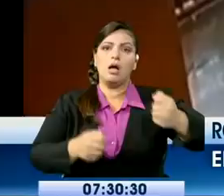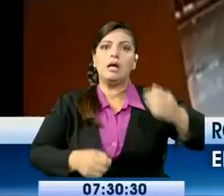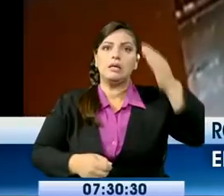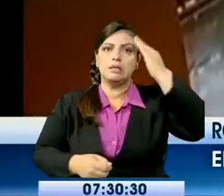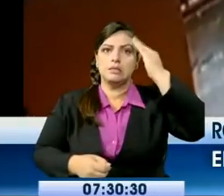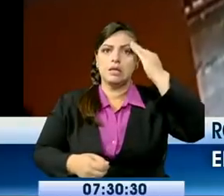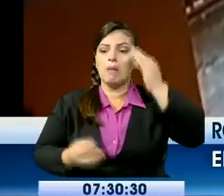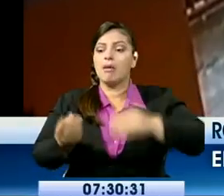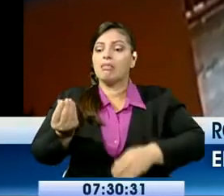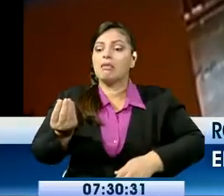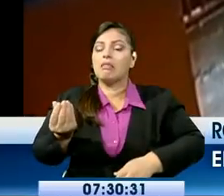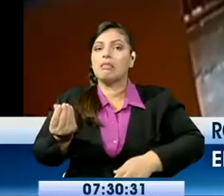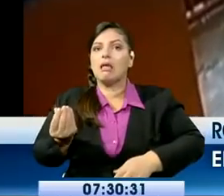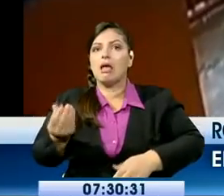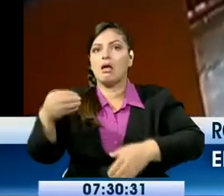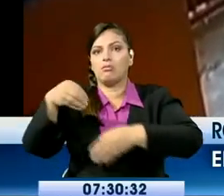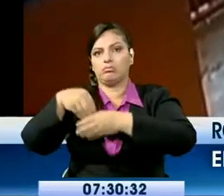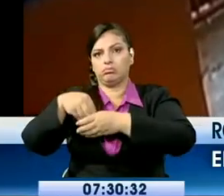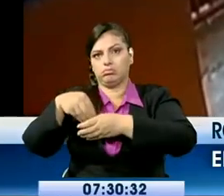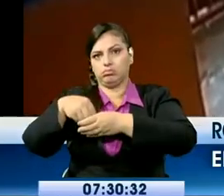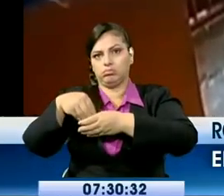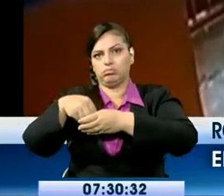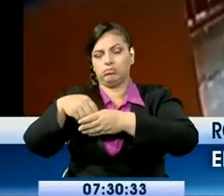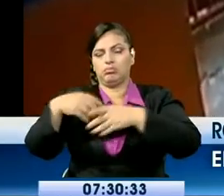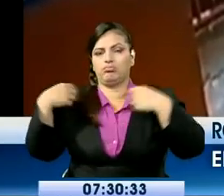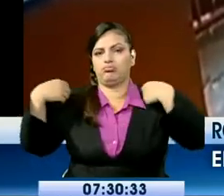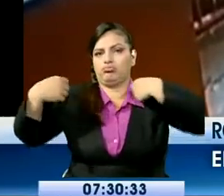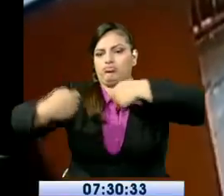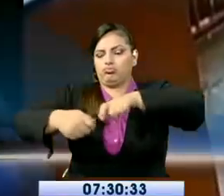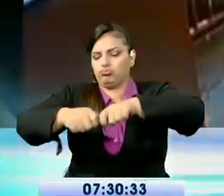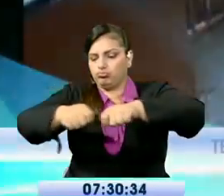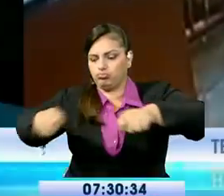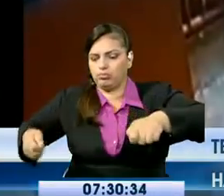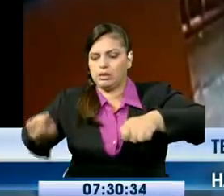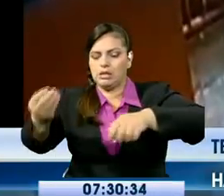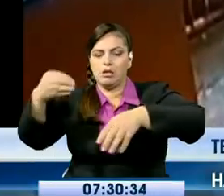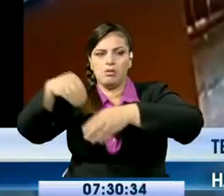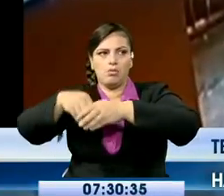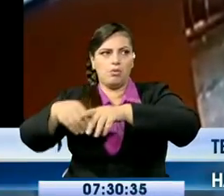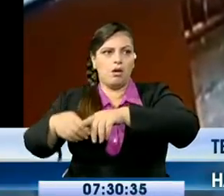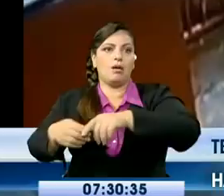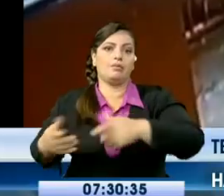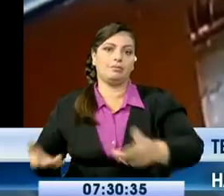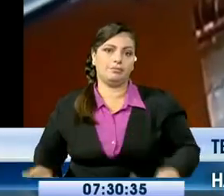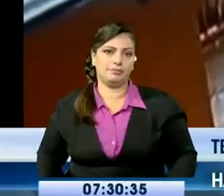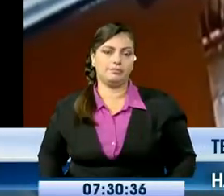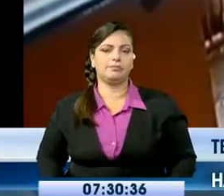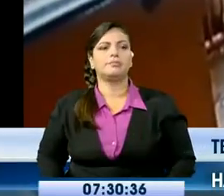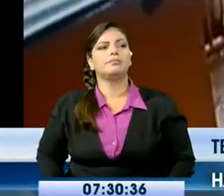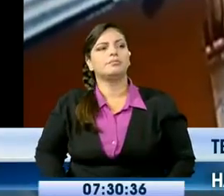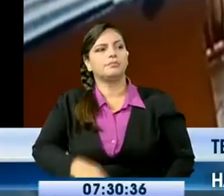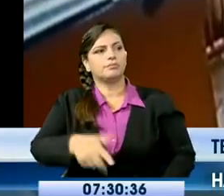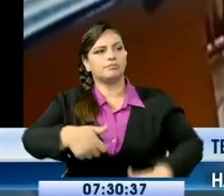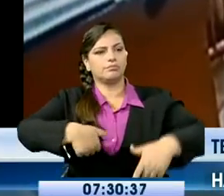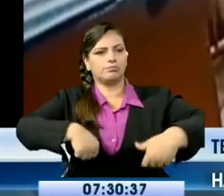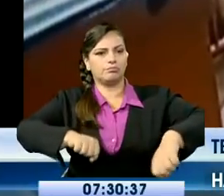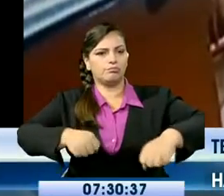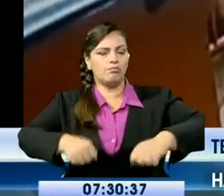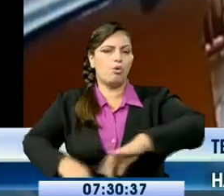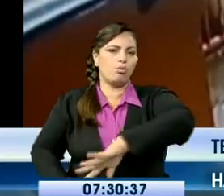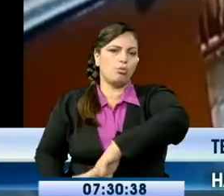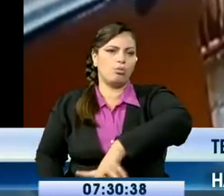lo que ha pasado es que se le han llevado la moto a los cobradores, así como yo me he enterado. Se lo han atracado ahí en la tienda